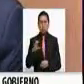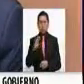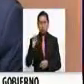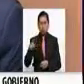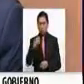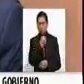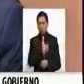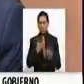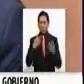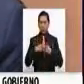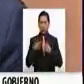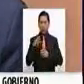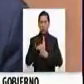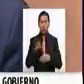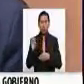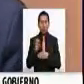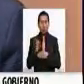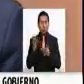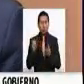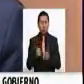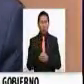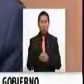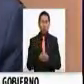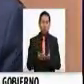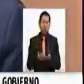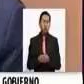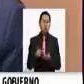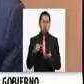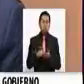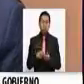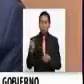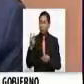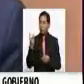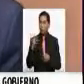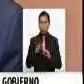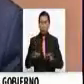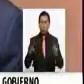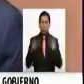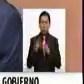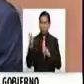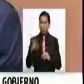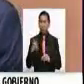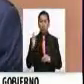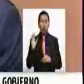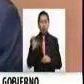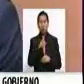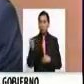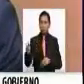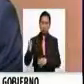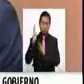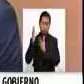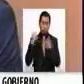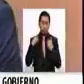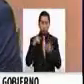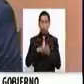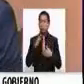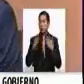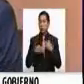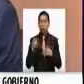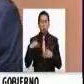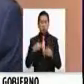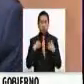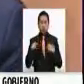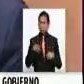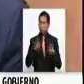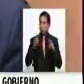de criminalidad en ecuador entonces estas dos personalidades entre otros van a ser expositores y sobre todo vamos a tener el